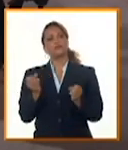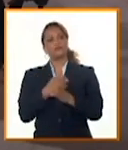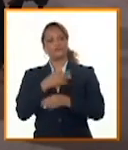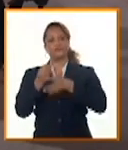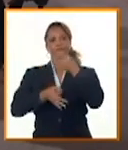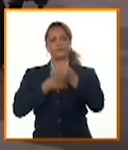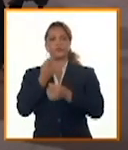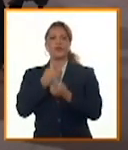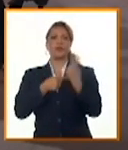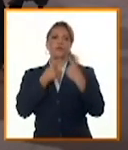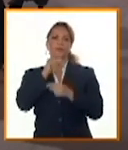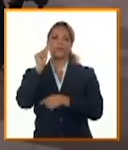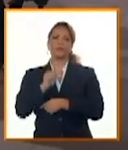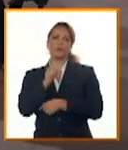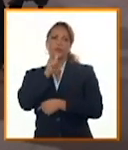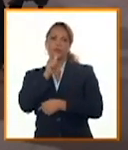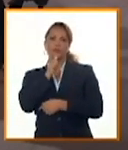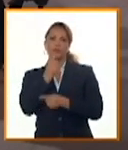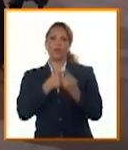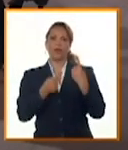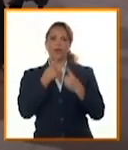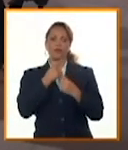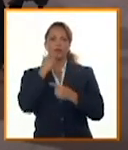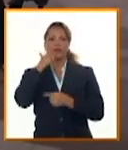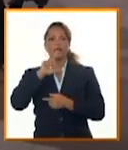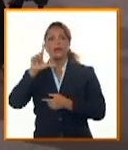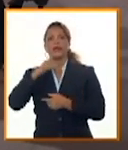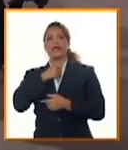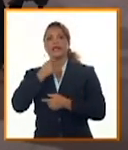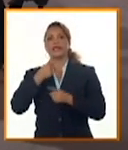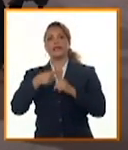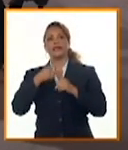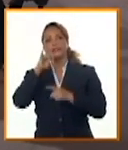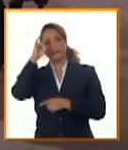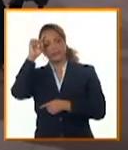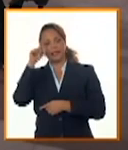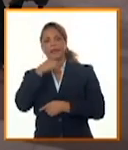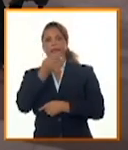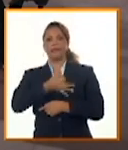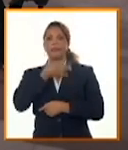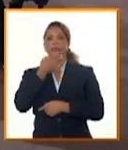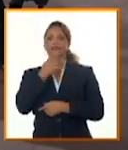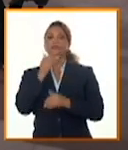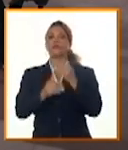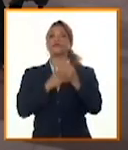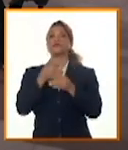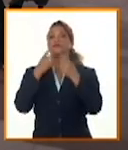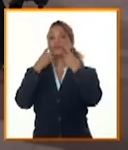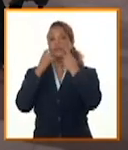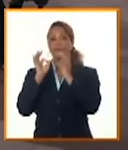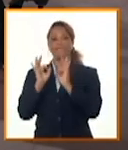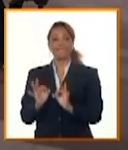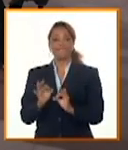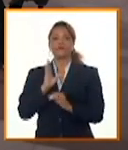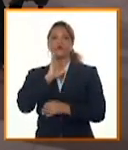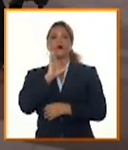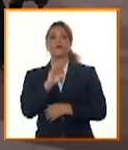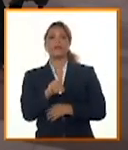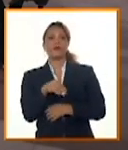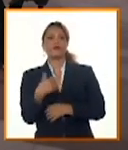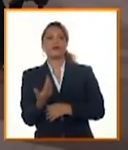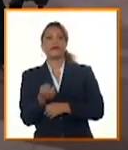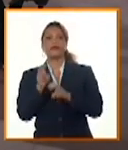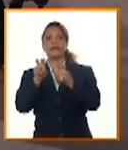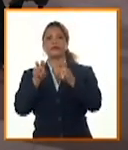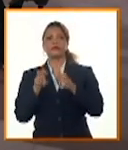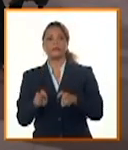hay alguna de las opiniones por ejemplo tengo aquí una de Alexis que dice que cómo es posible que un proceso tan importante como este no se habló de él en